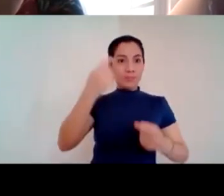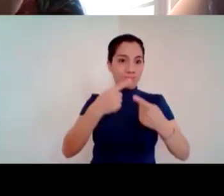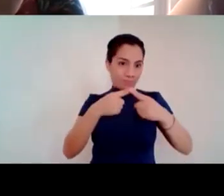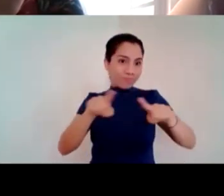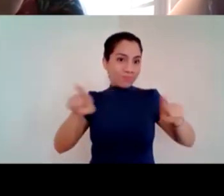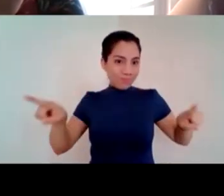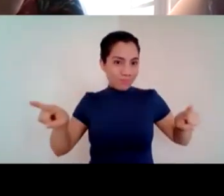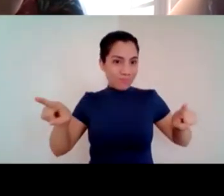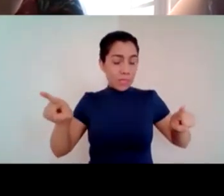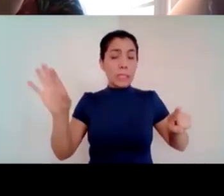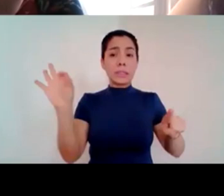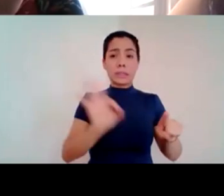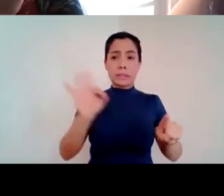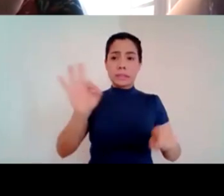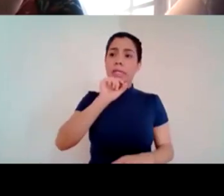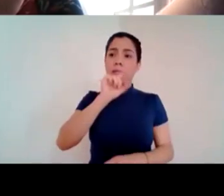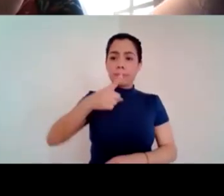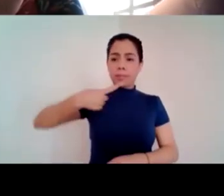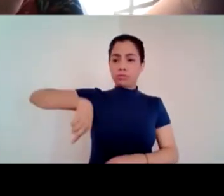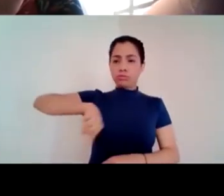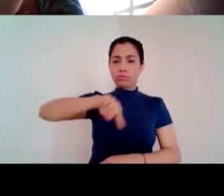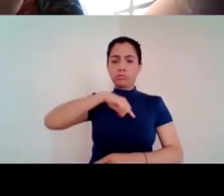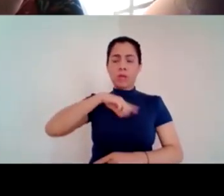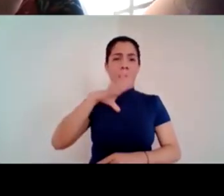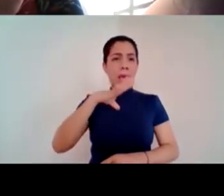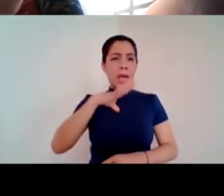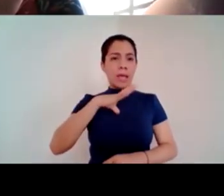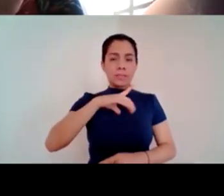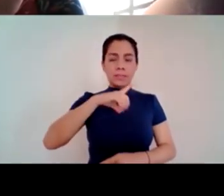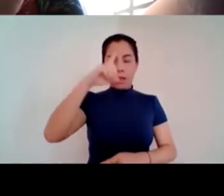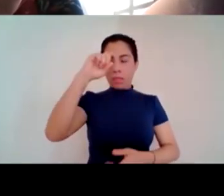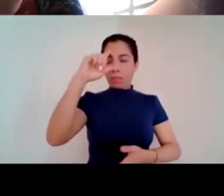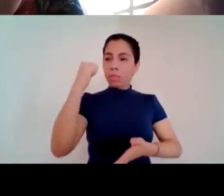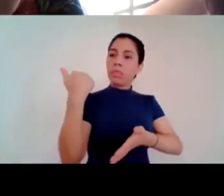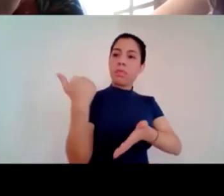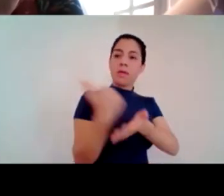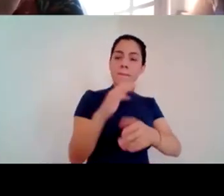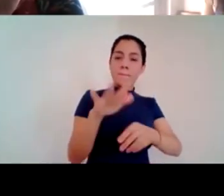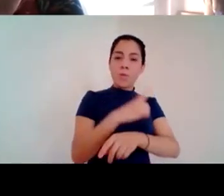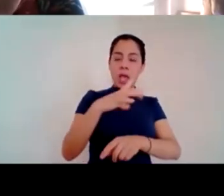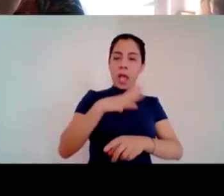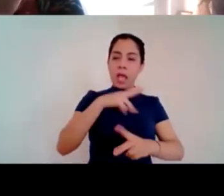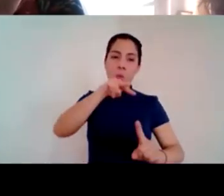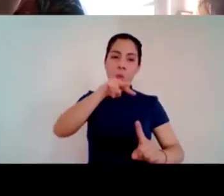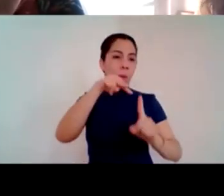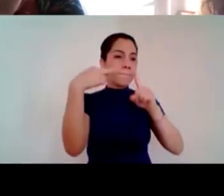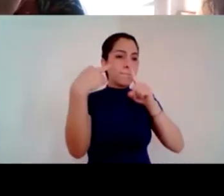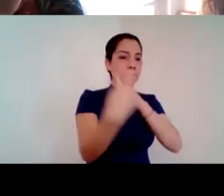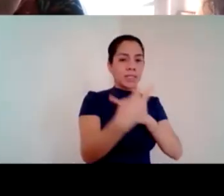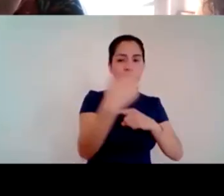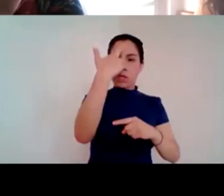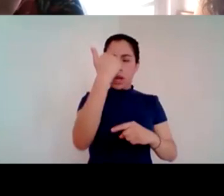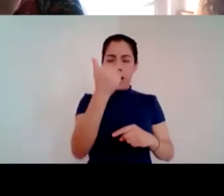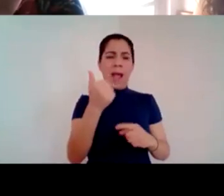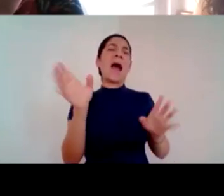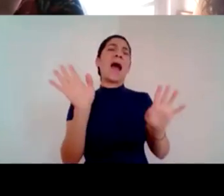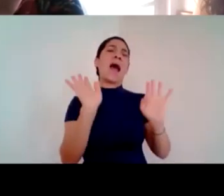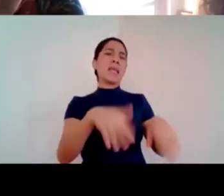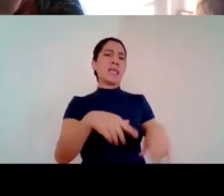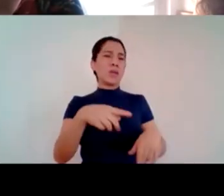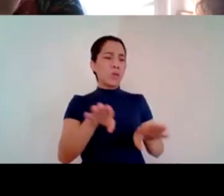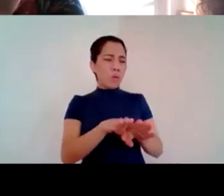cosmovisión racionalista nos guste o no entonces ¿cómo voy a dialogar con un niño si todavía